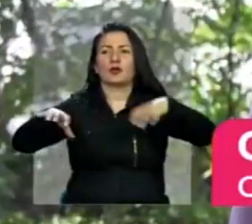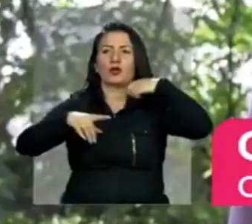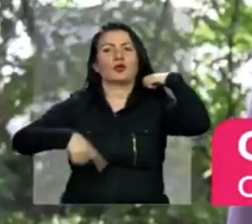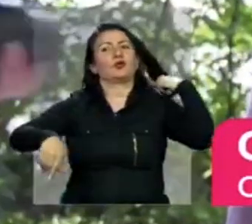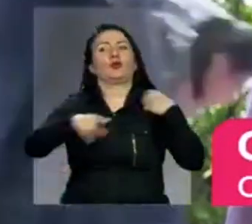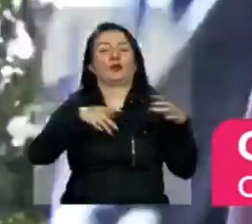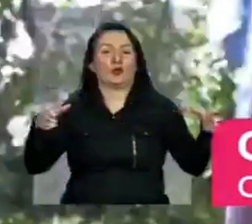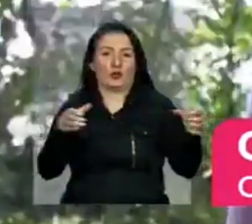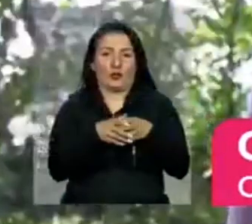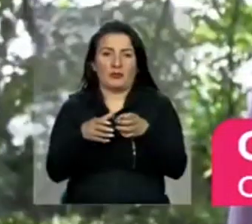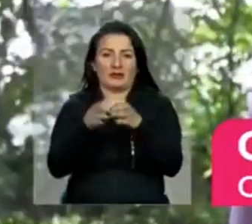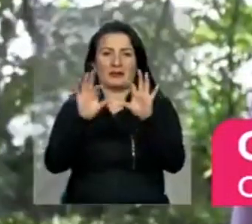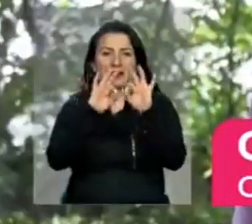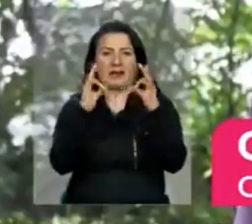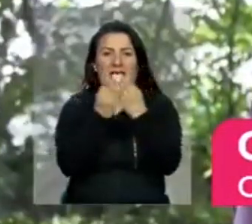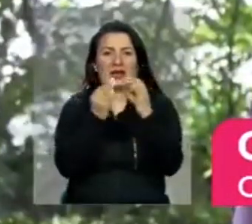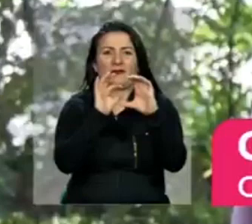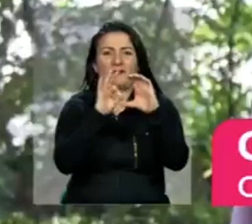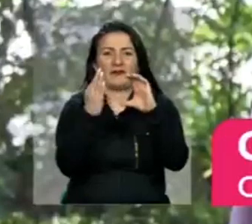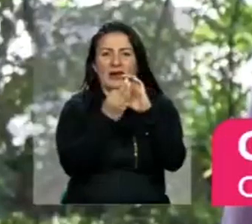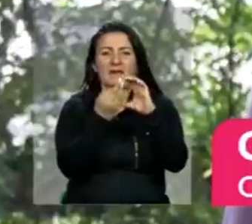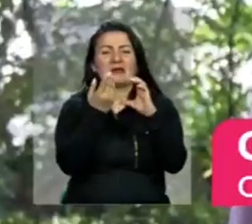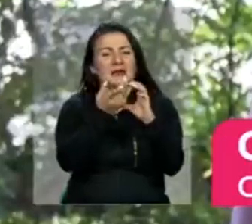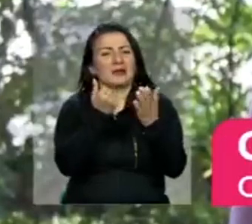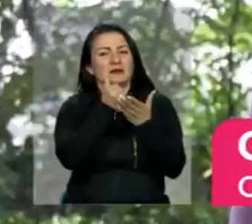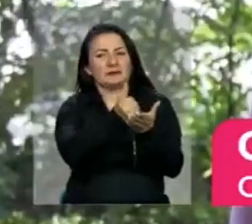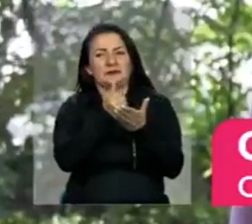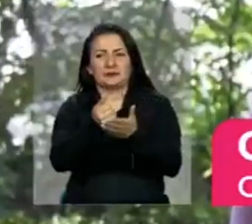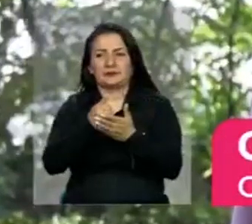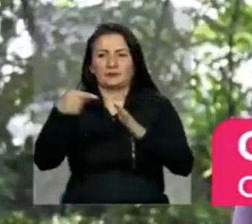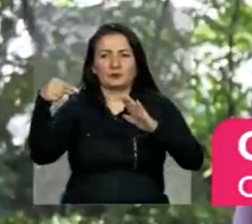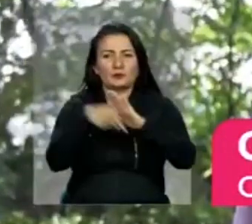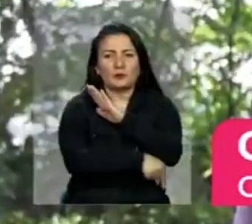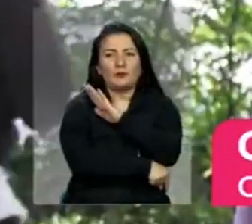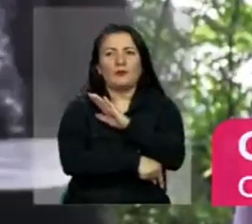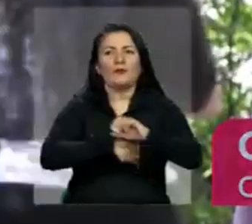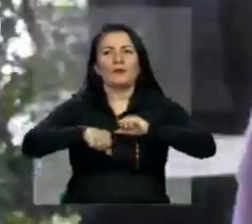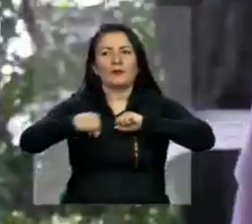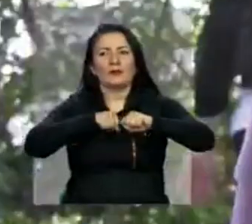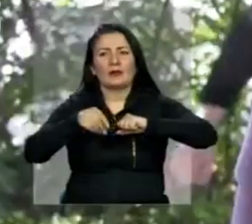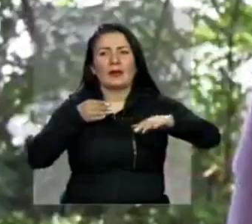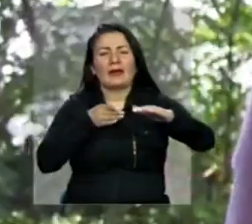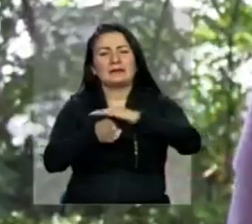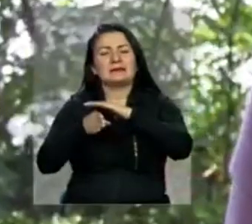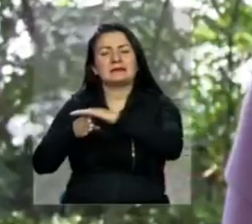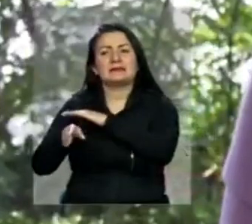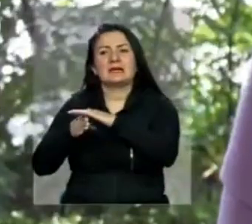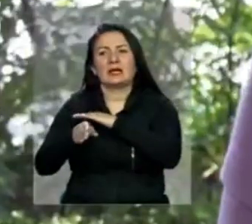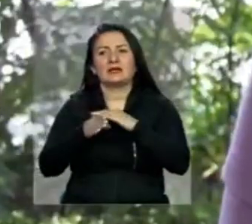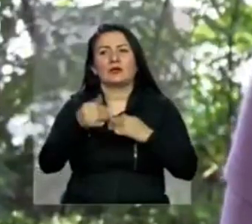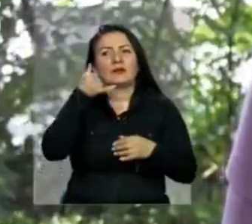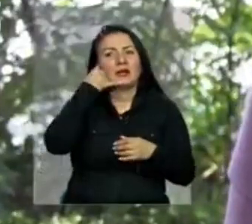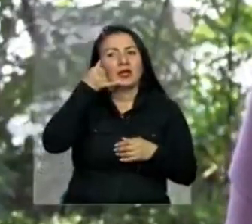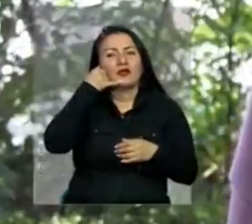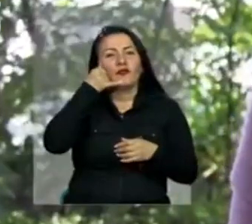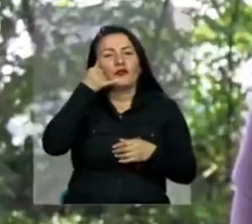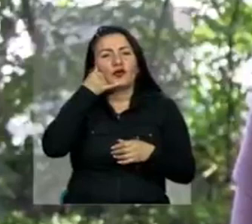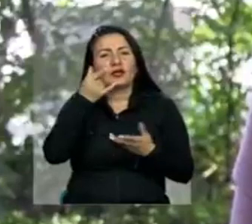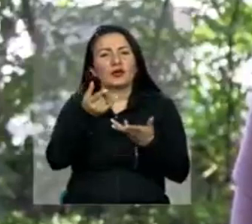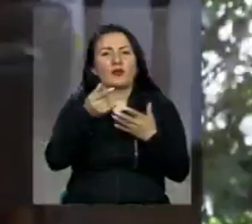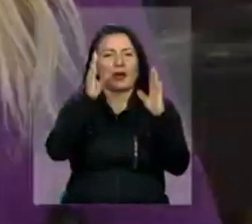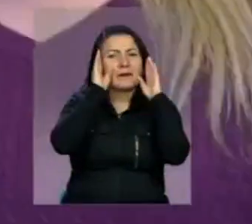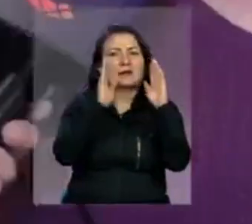las comisarías de familia, hacer seguimiento a esta labor, profundizar en el acceso telefónico para